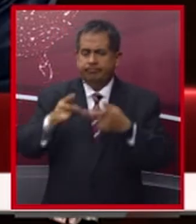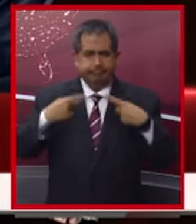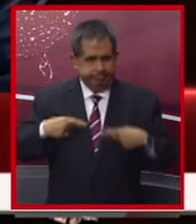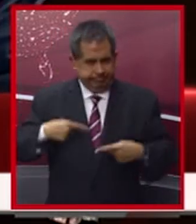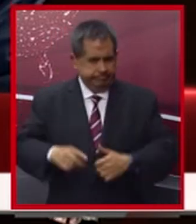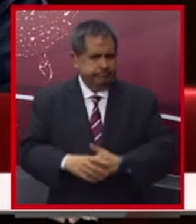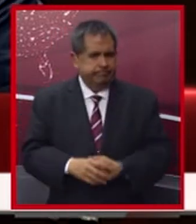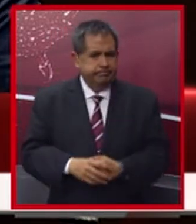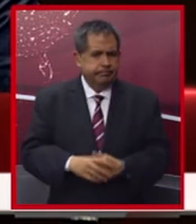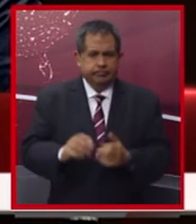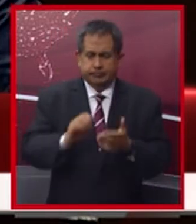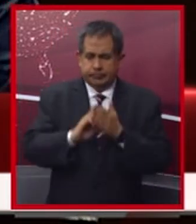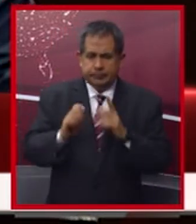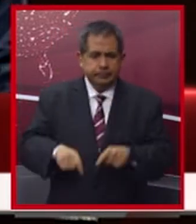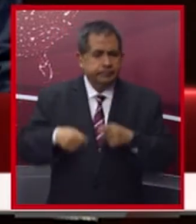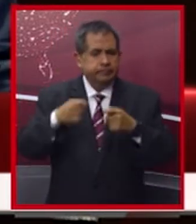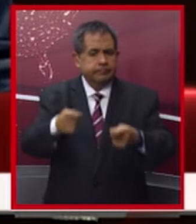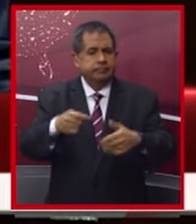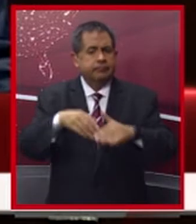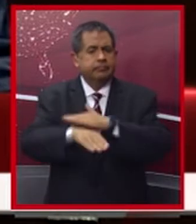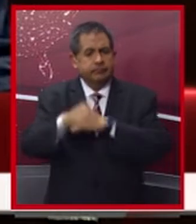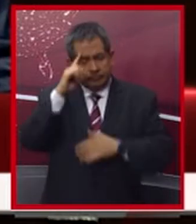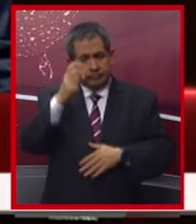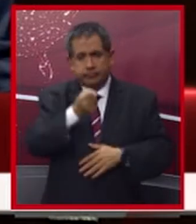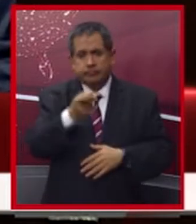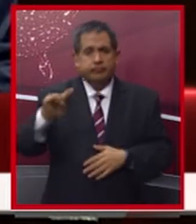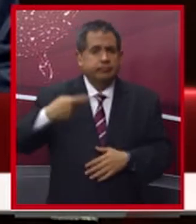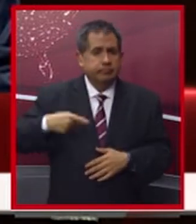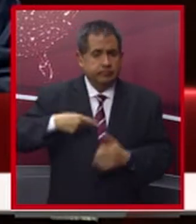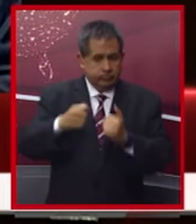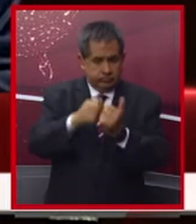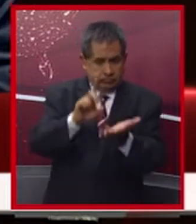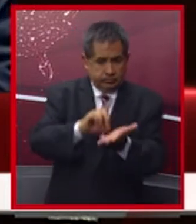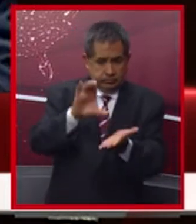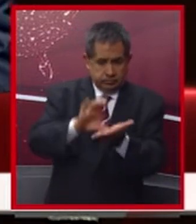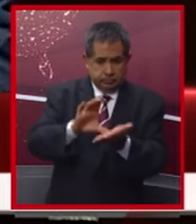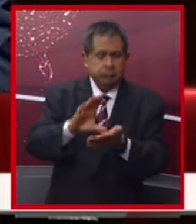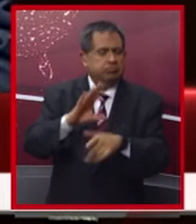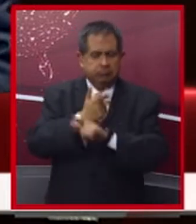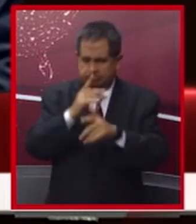pasajeros, como garantizar el acceso a las personas con alguna discapacidad.